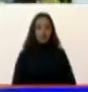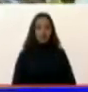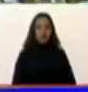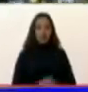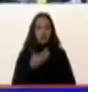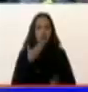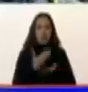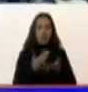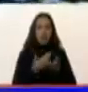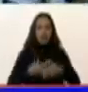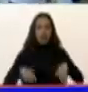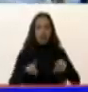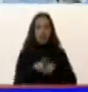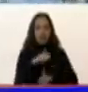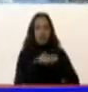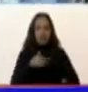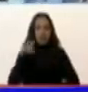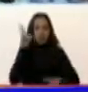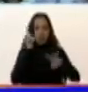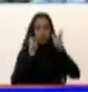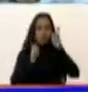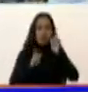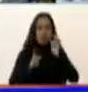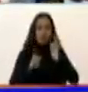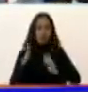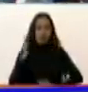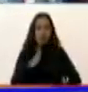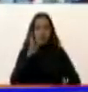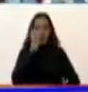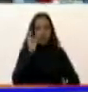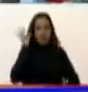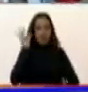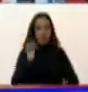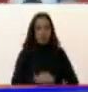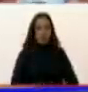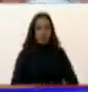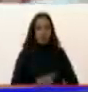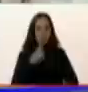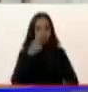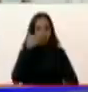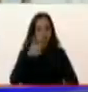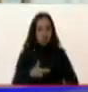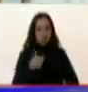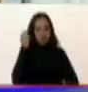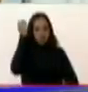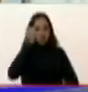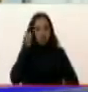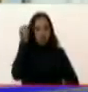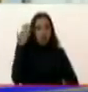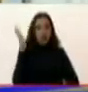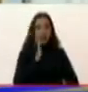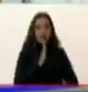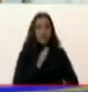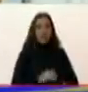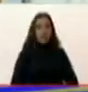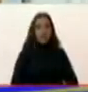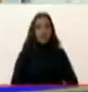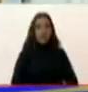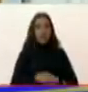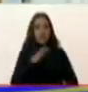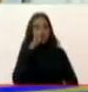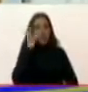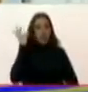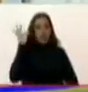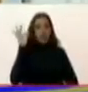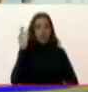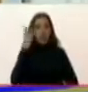Igualmente queremos escuchar desde Francia. Hay un intelectual que viene desde Francia,